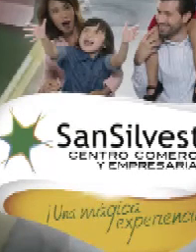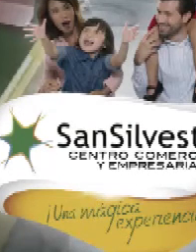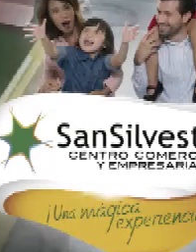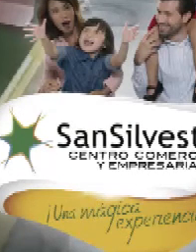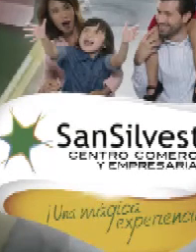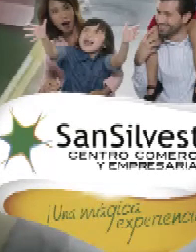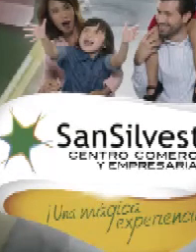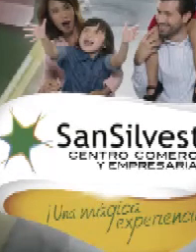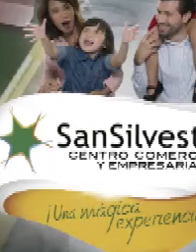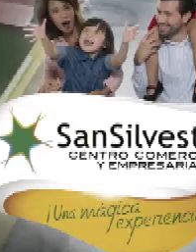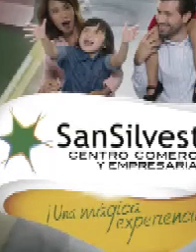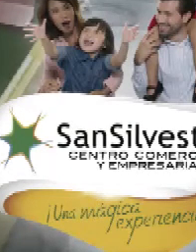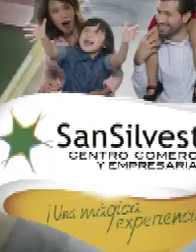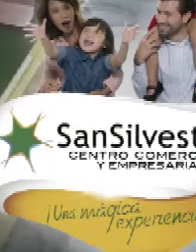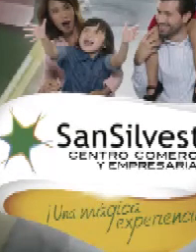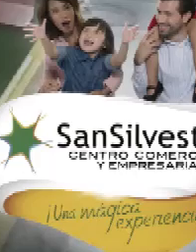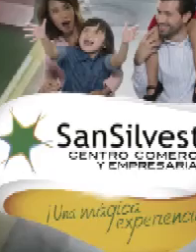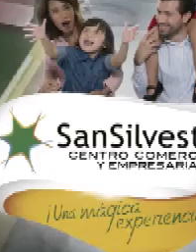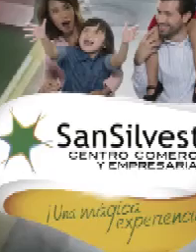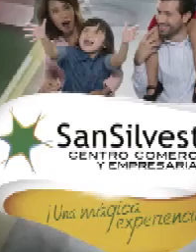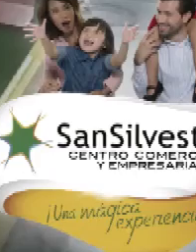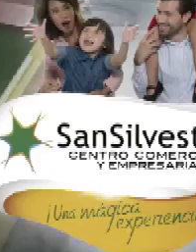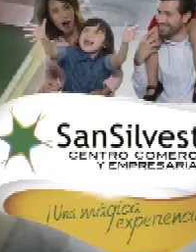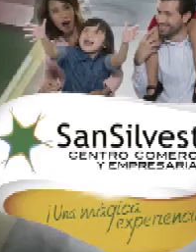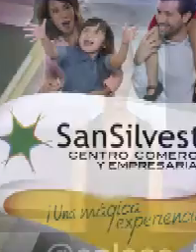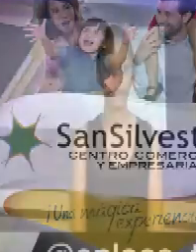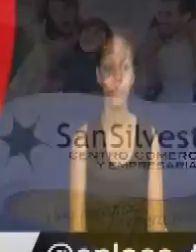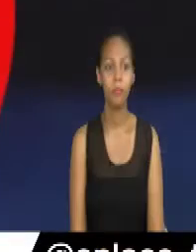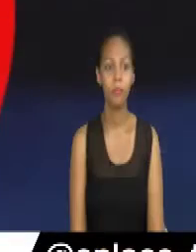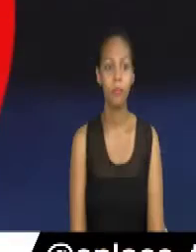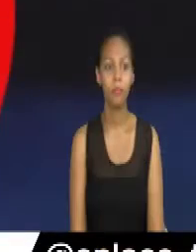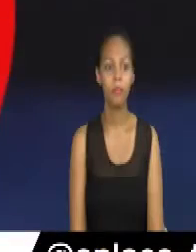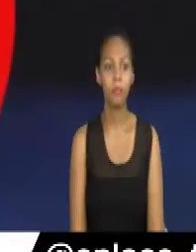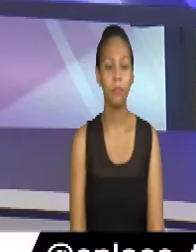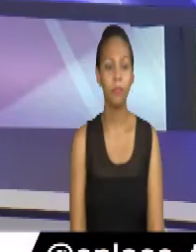los esperan, está ubicada en el sótano.